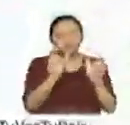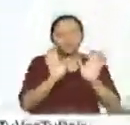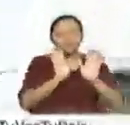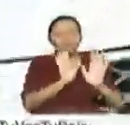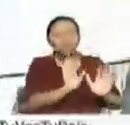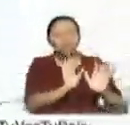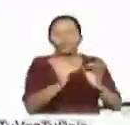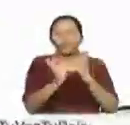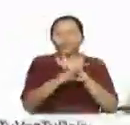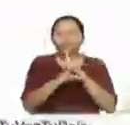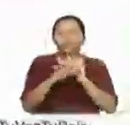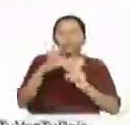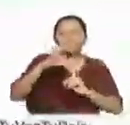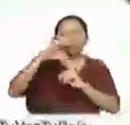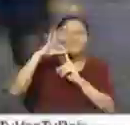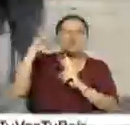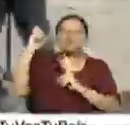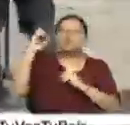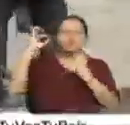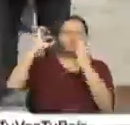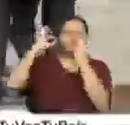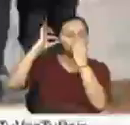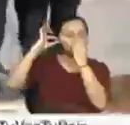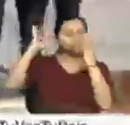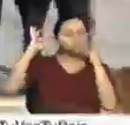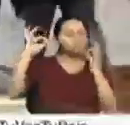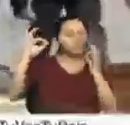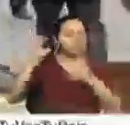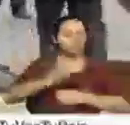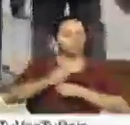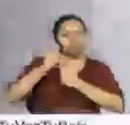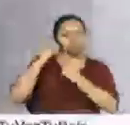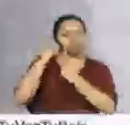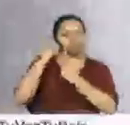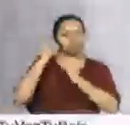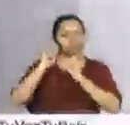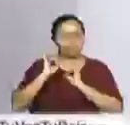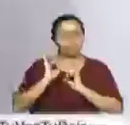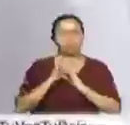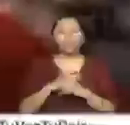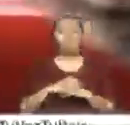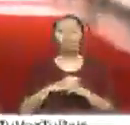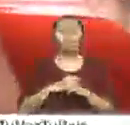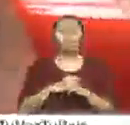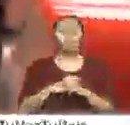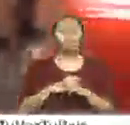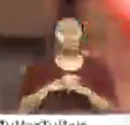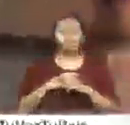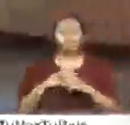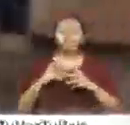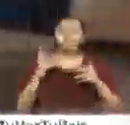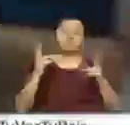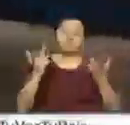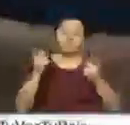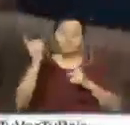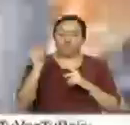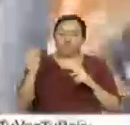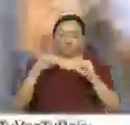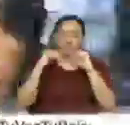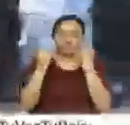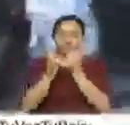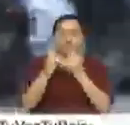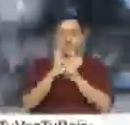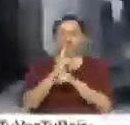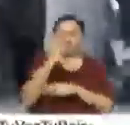naturaleza de sus funciones requieran de las garantías necesarias para su protección. Sobre el uso de armas por parte de este grupo,